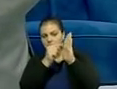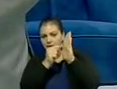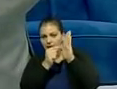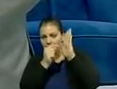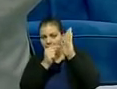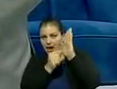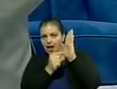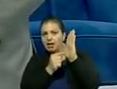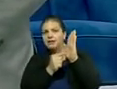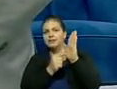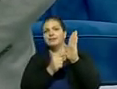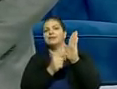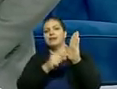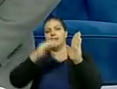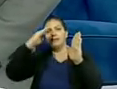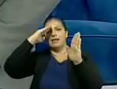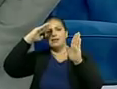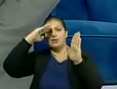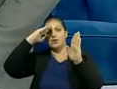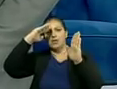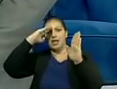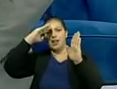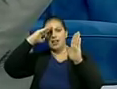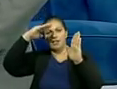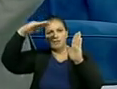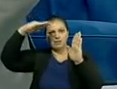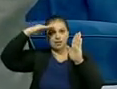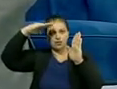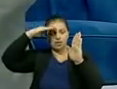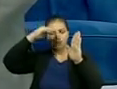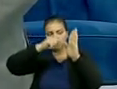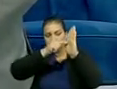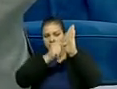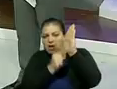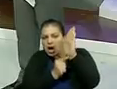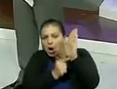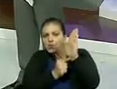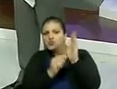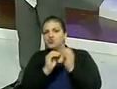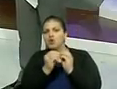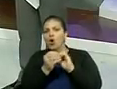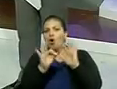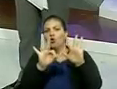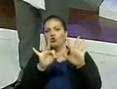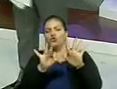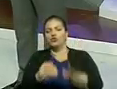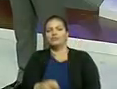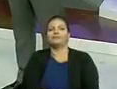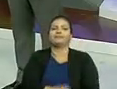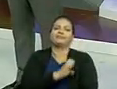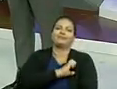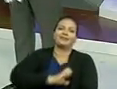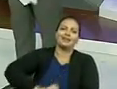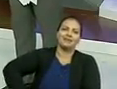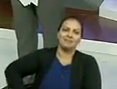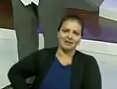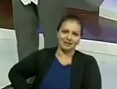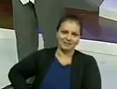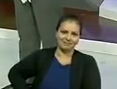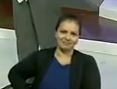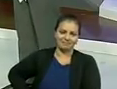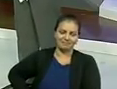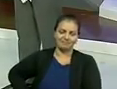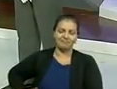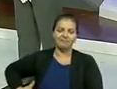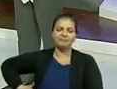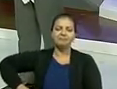estaría a 1 del Emelec. Pero el último partido que tiene el Emelec es con Muchurruna. Claro. Que de ganar estaría prácticamente